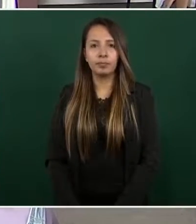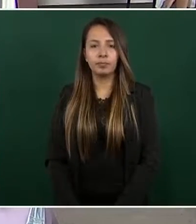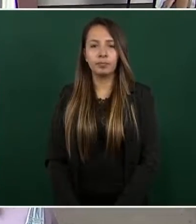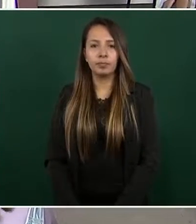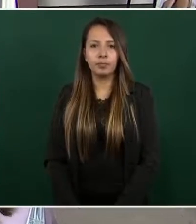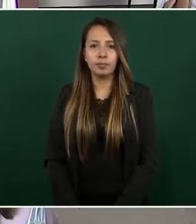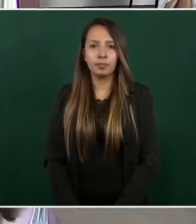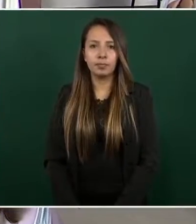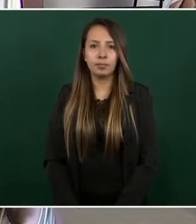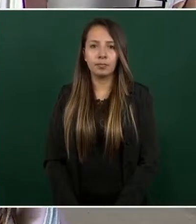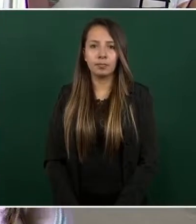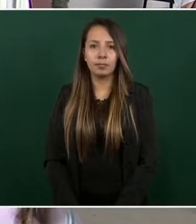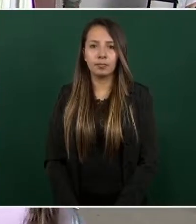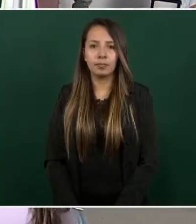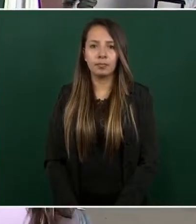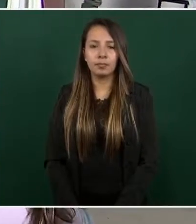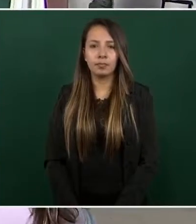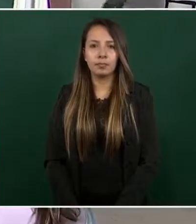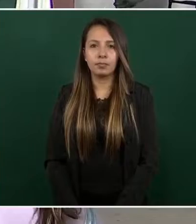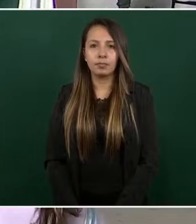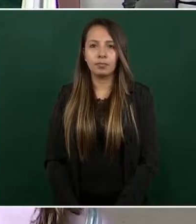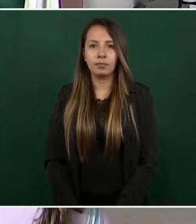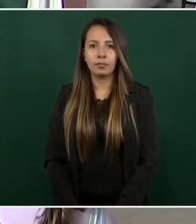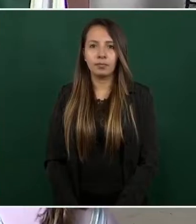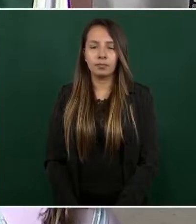Gracias. Con permiso, señor presidente.